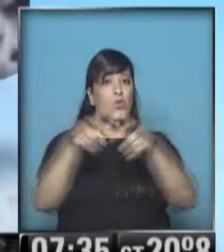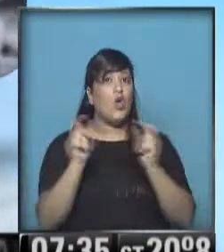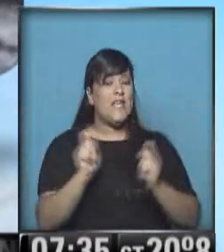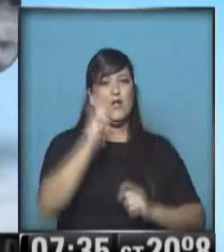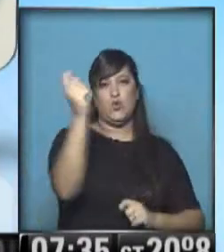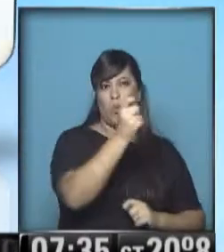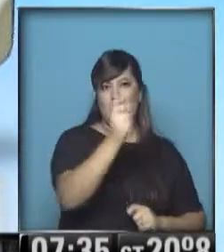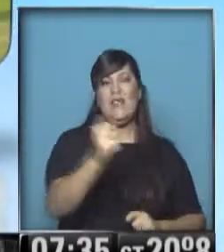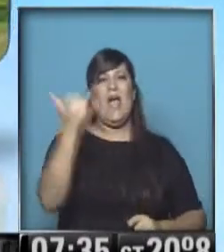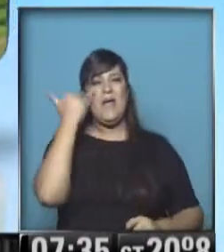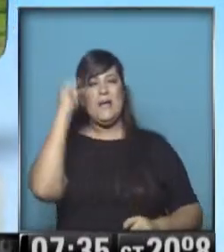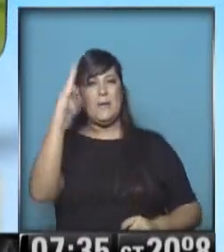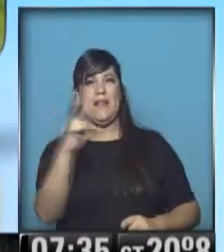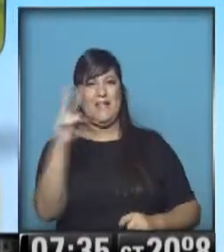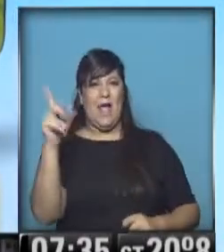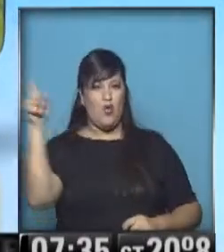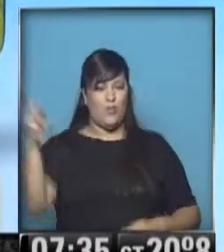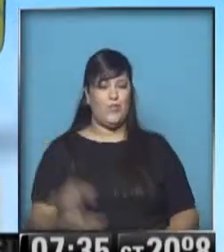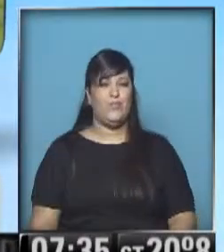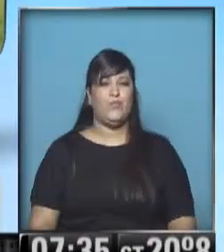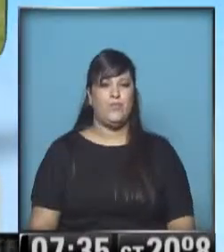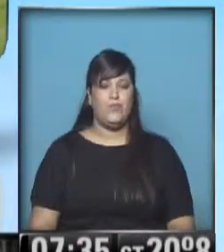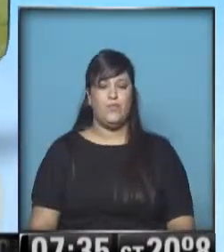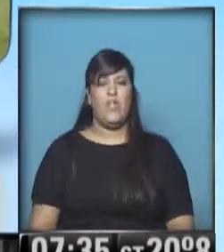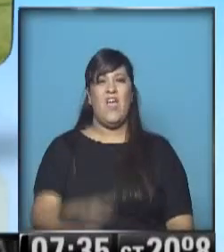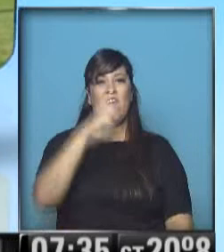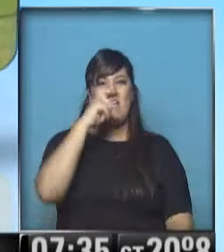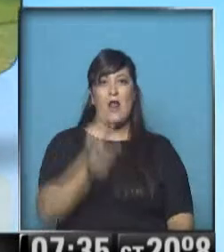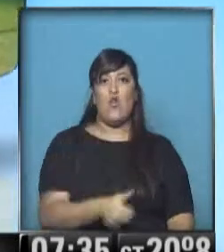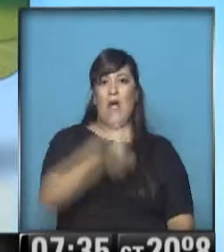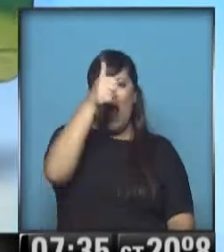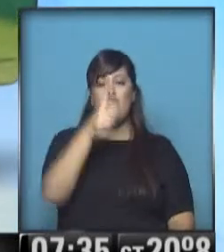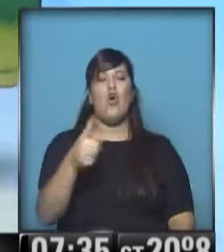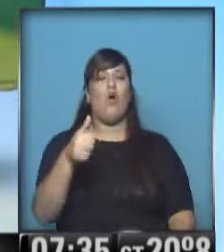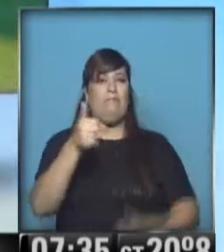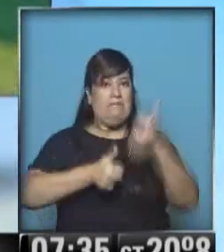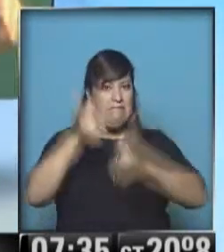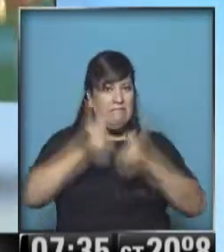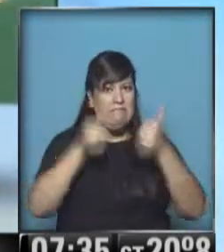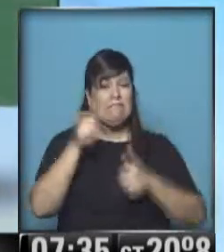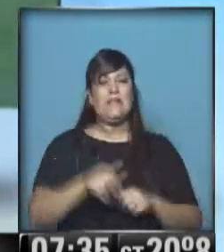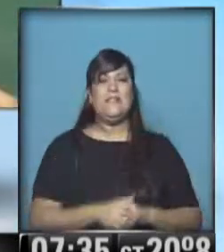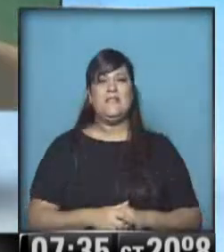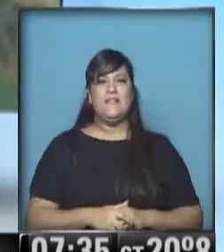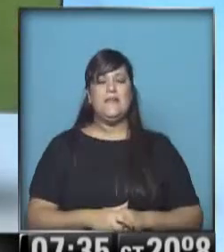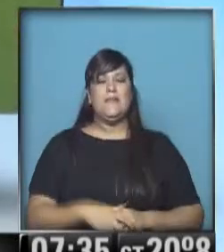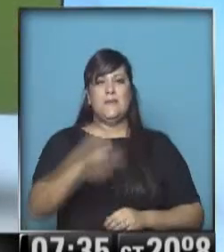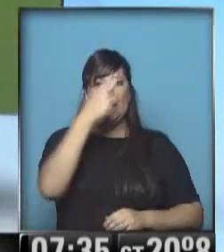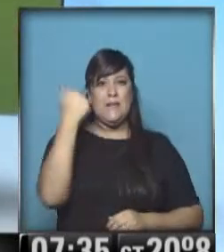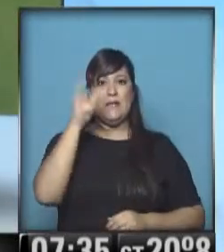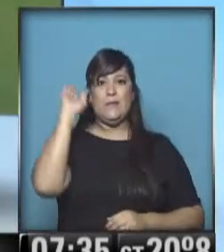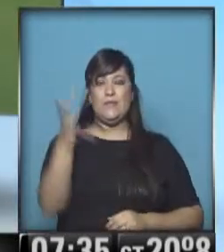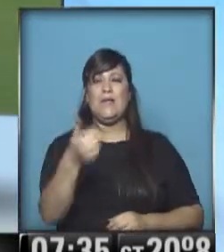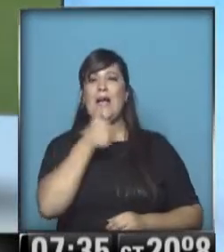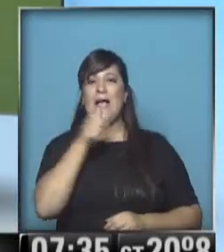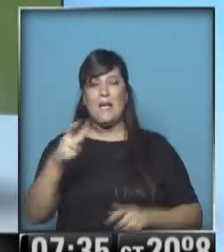Turquía y el Vaticano. Belgrano ganó y se suma a la pelea en el cierre de la novena fecha. El Pirata venció a